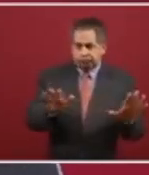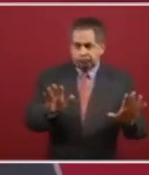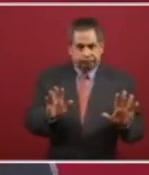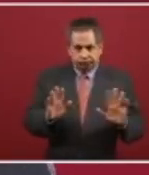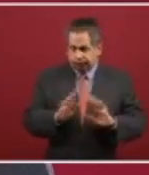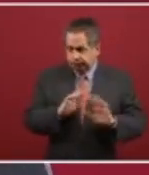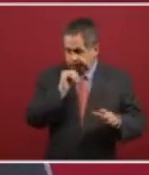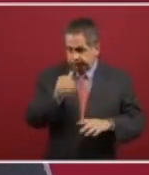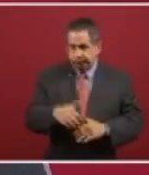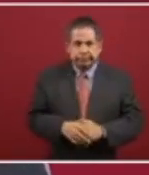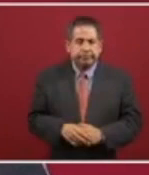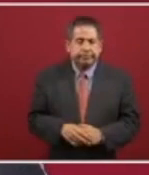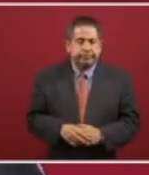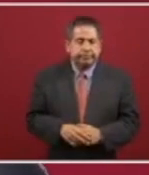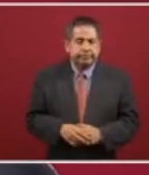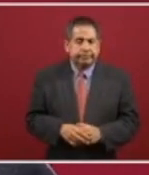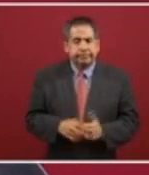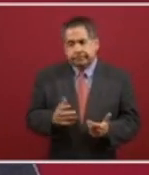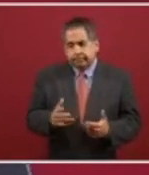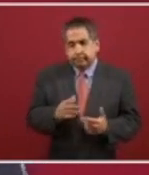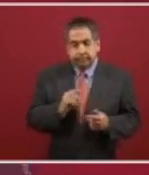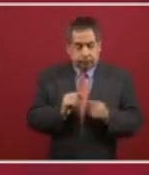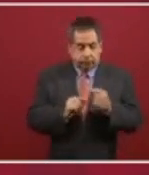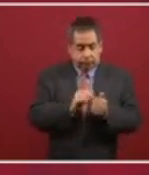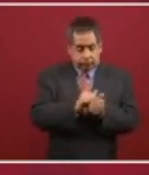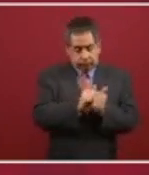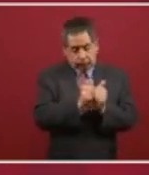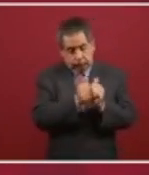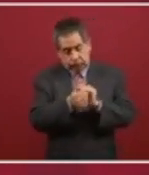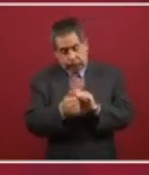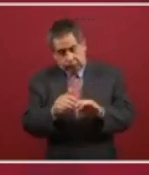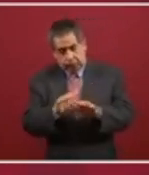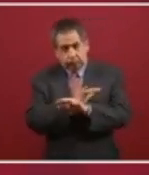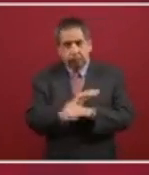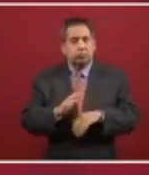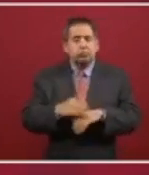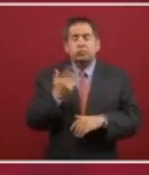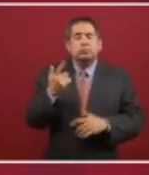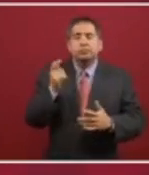gobierno. Desde luego es un proceso porque no se puede